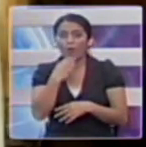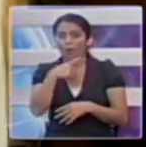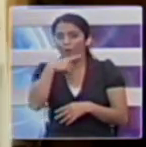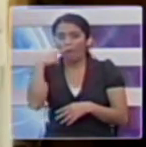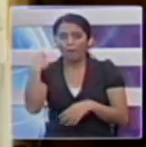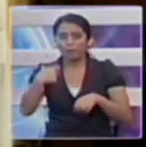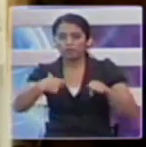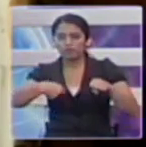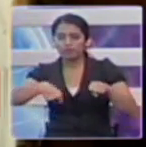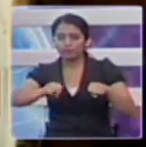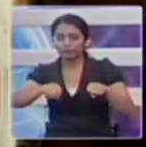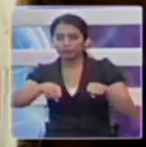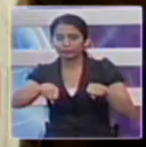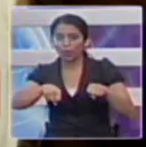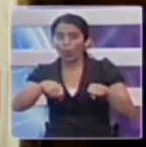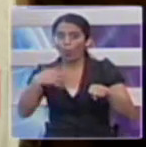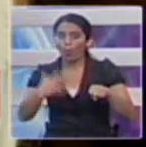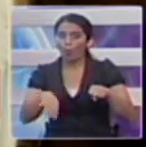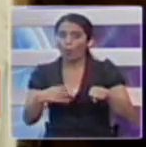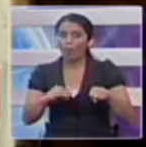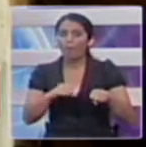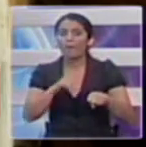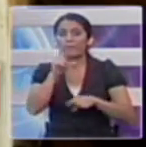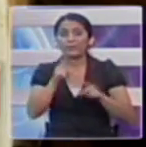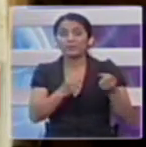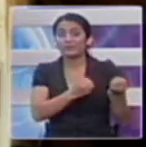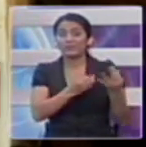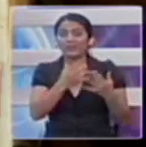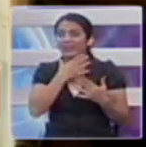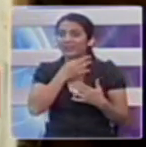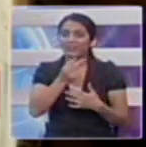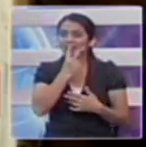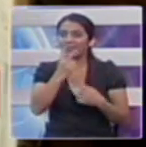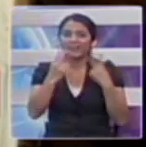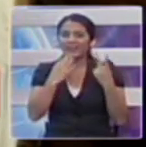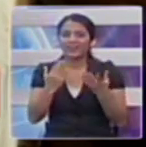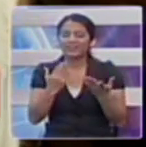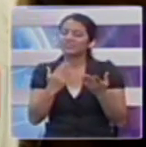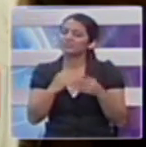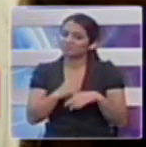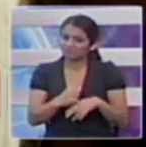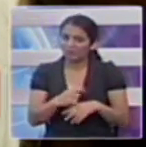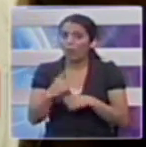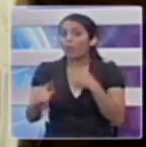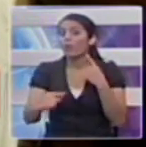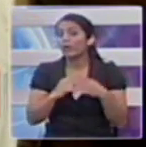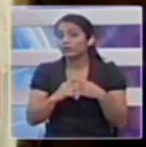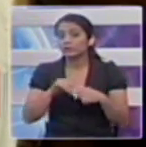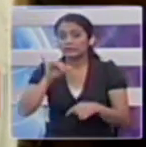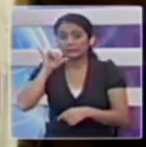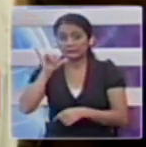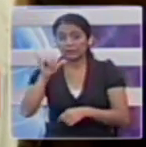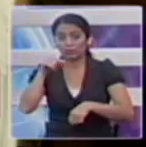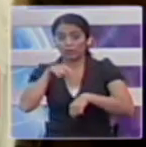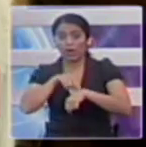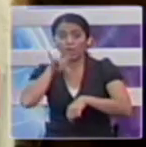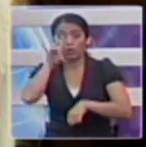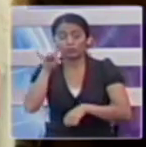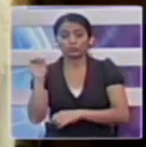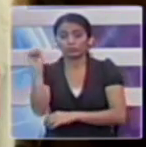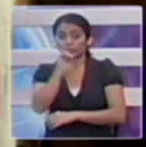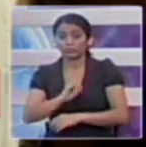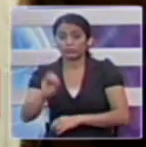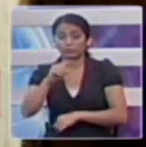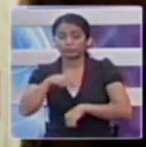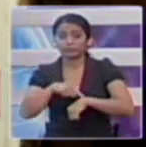un deporte extremo que le gusta mucho a la gente. Lo vamos a hacer el sábado a las 8 de octubre a las